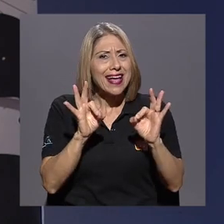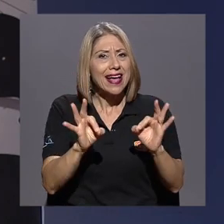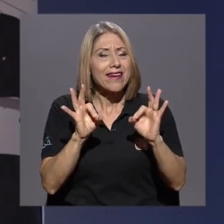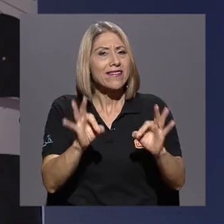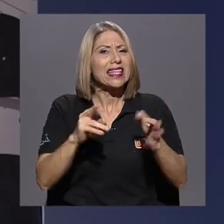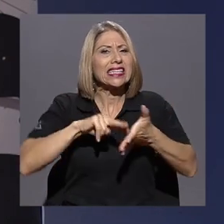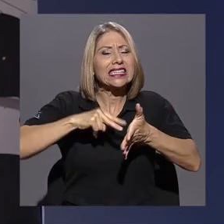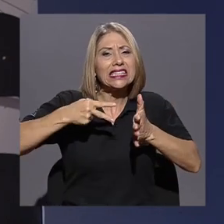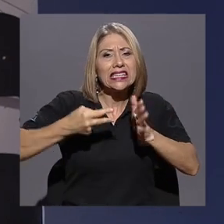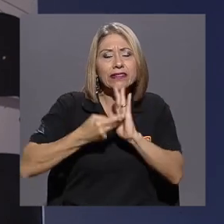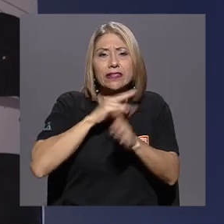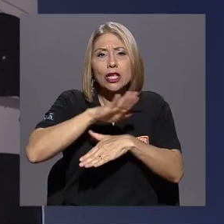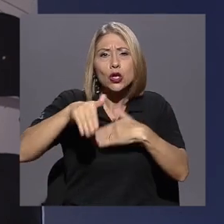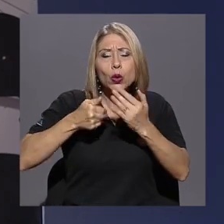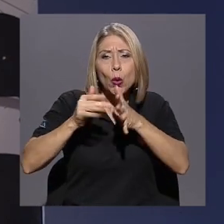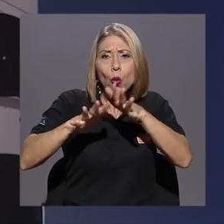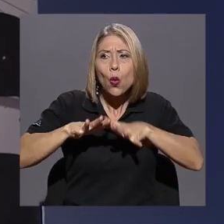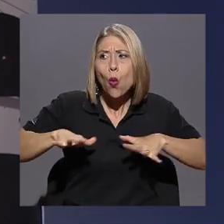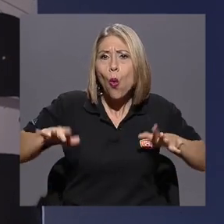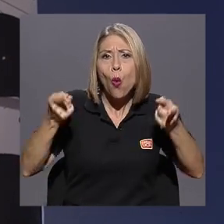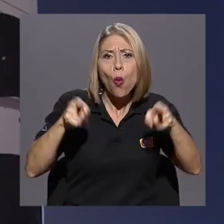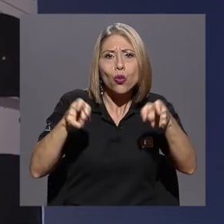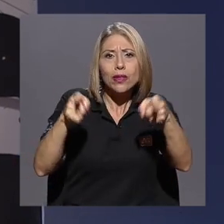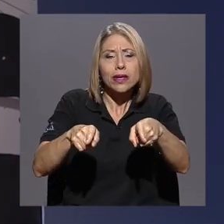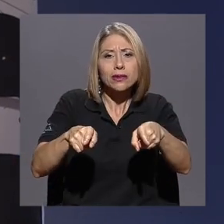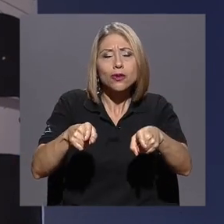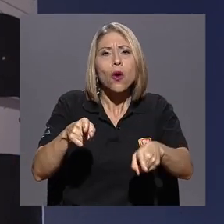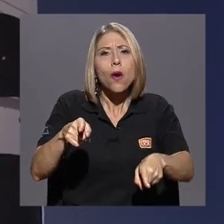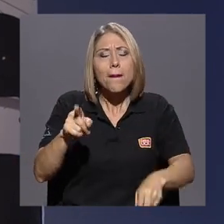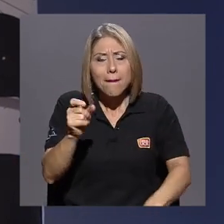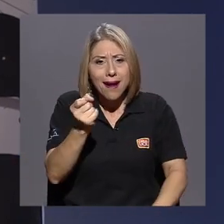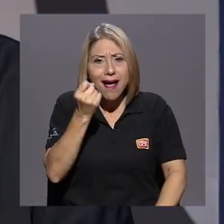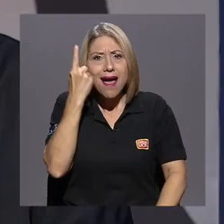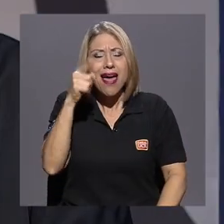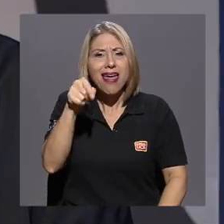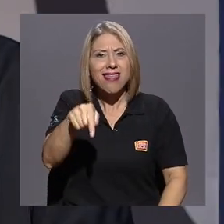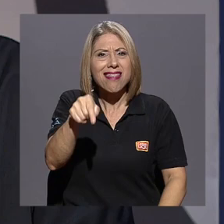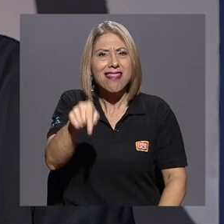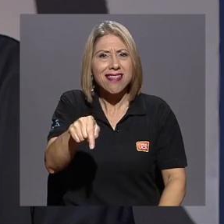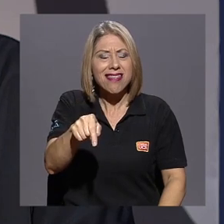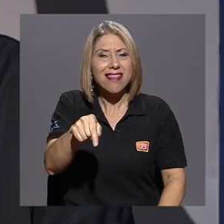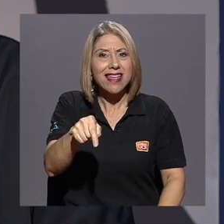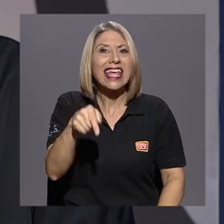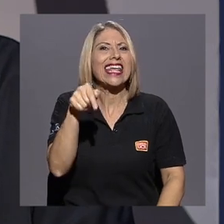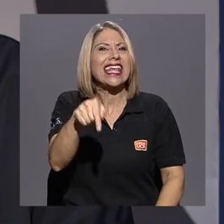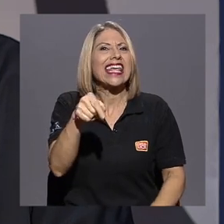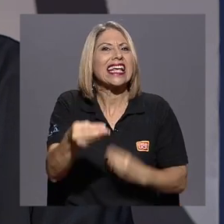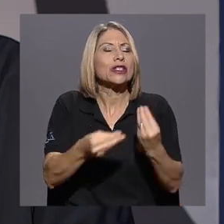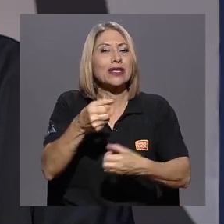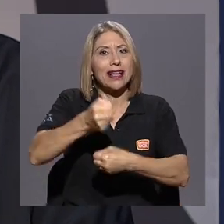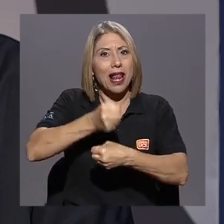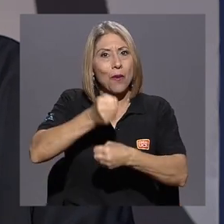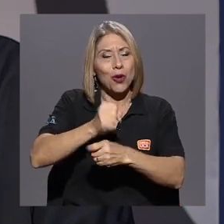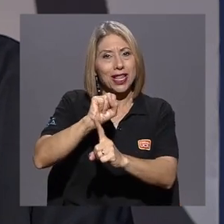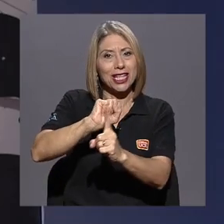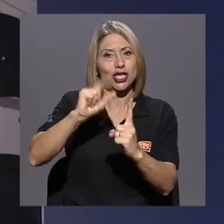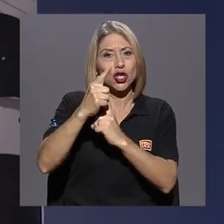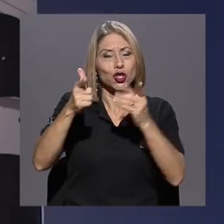es todo ese contexto que se vive para poder entenderlo, y es casualmente esa labor del